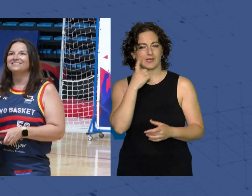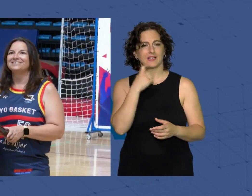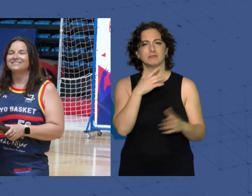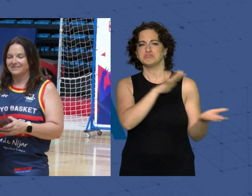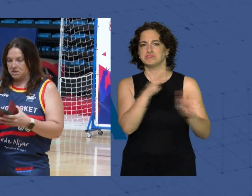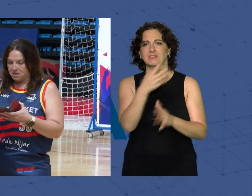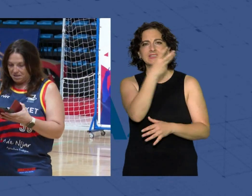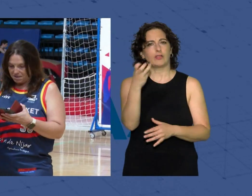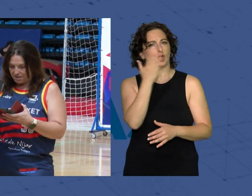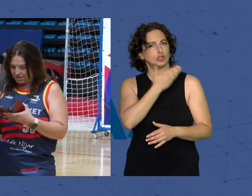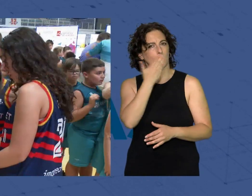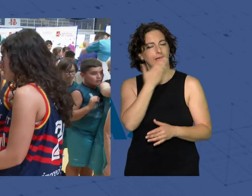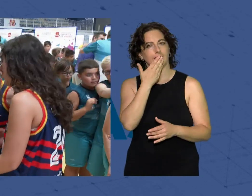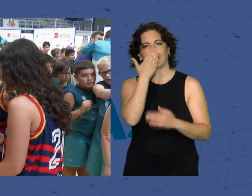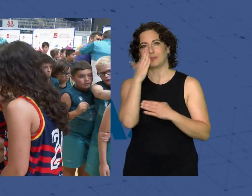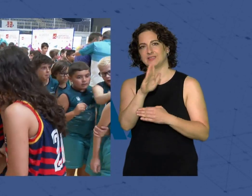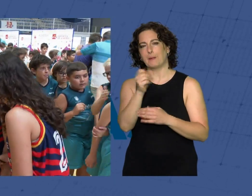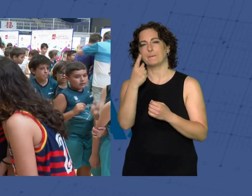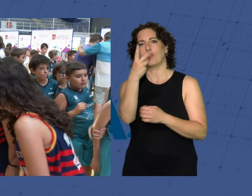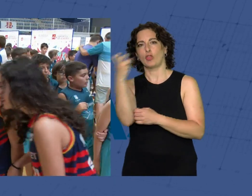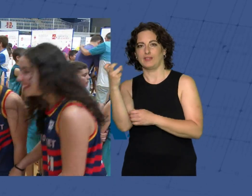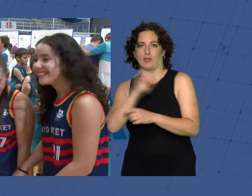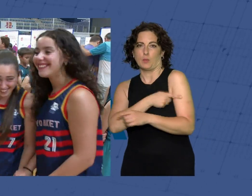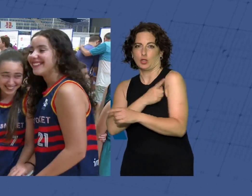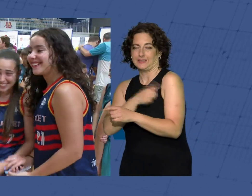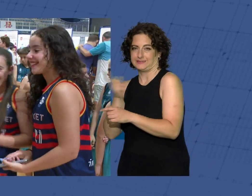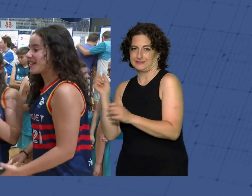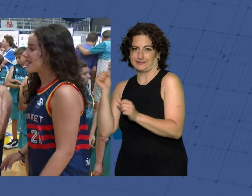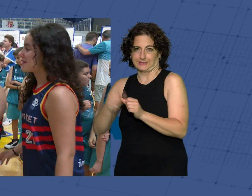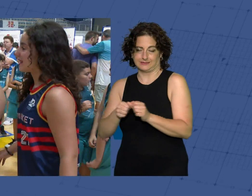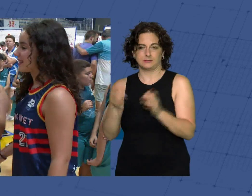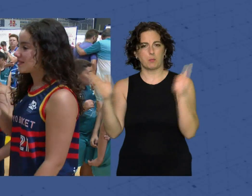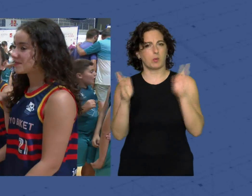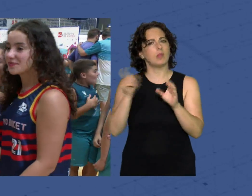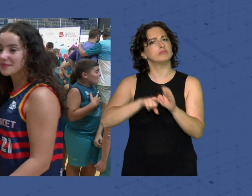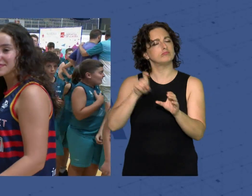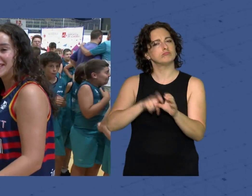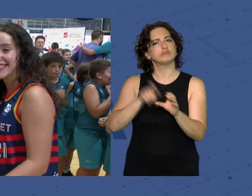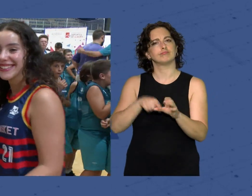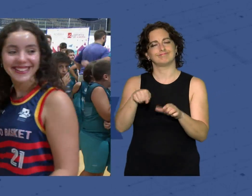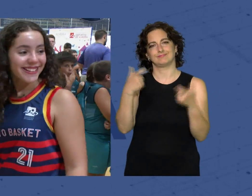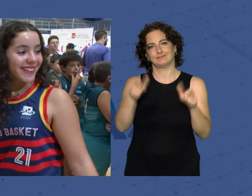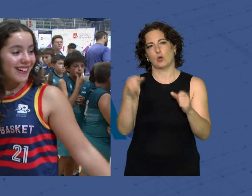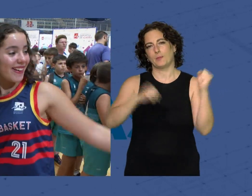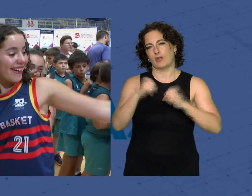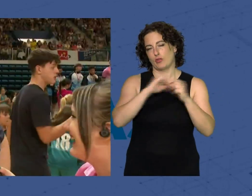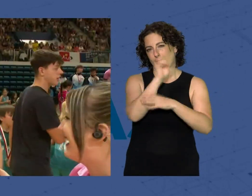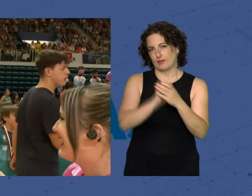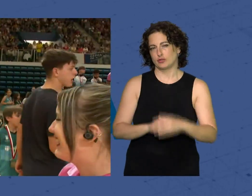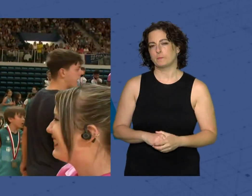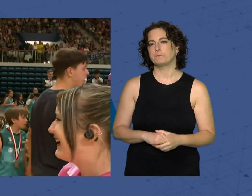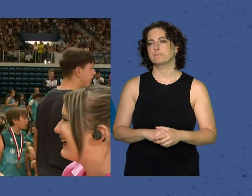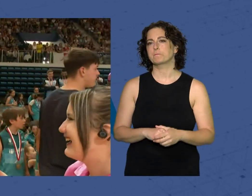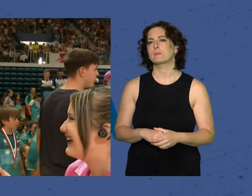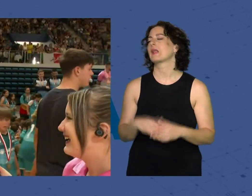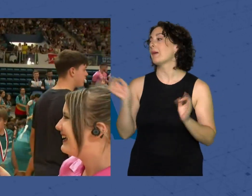escolares en representación de los 1.200 deportistas que esta temporada han participado en esta competición de baloncesto La verdad